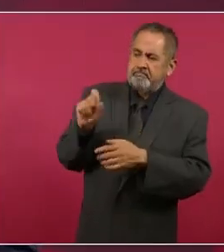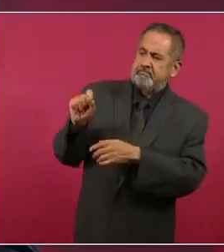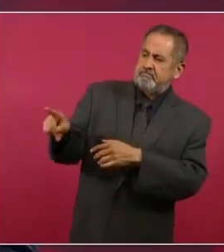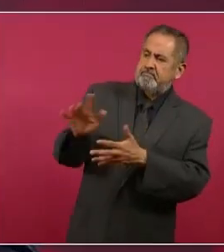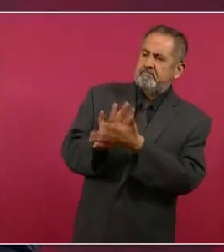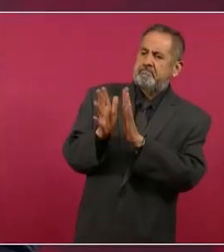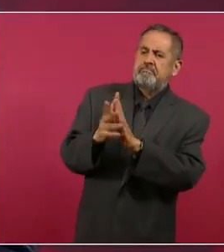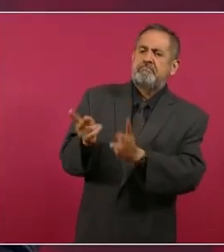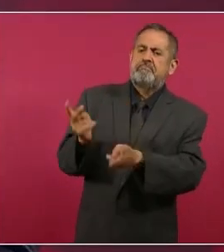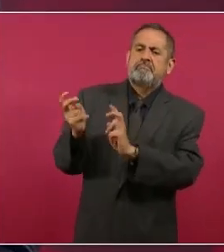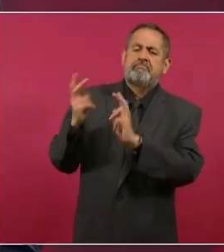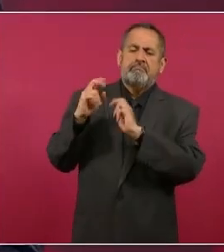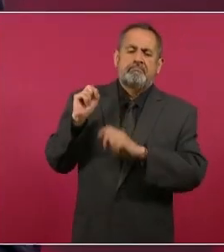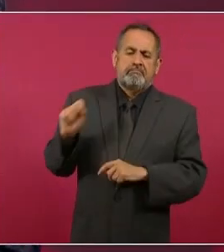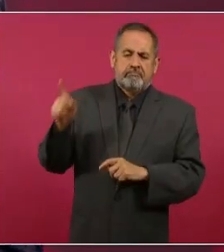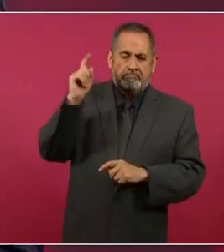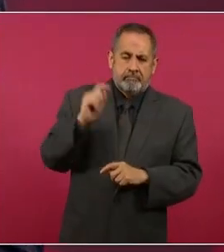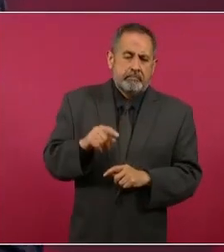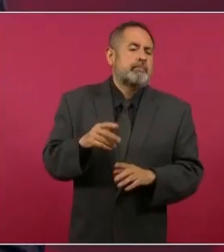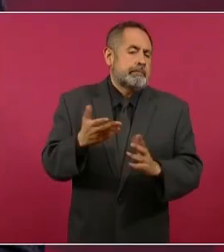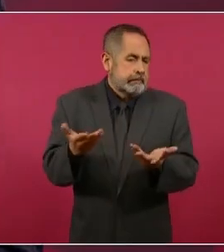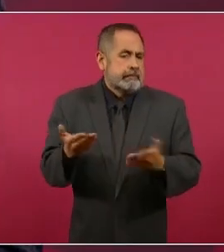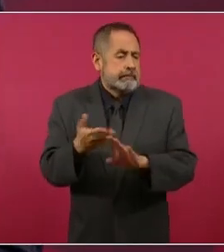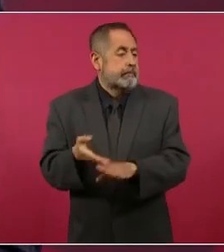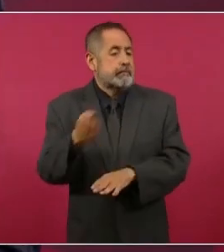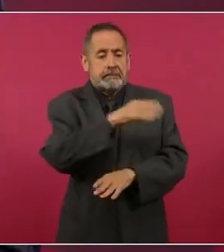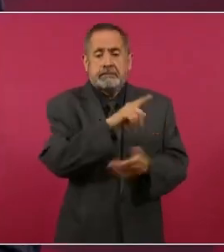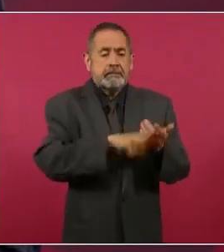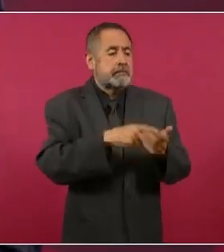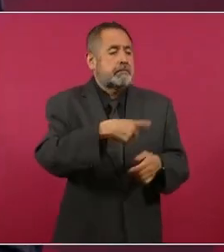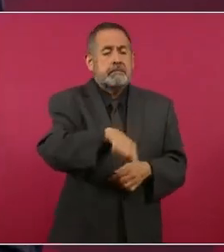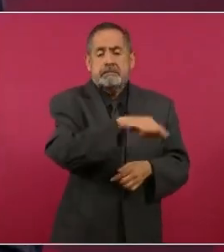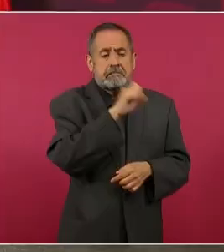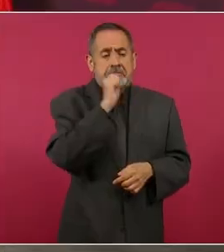malhechores. Y eso eran